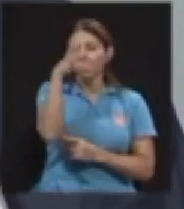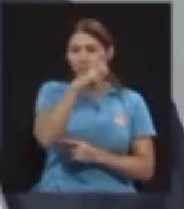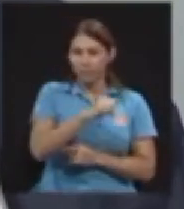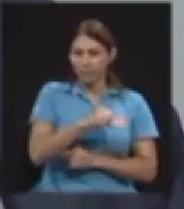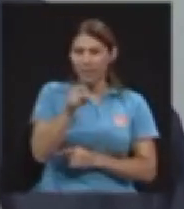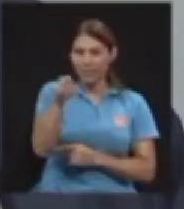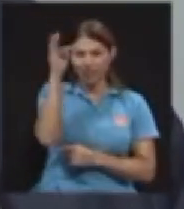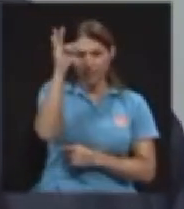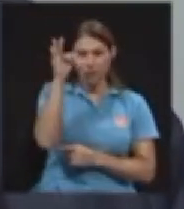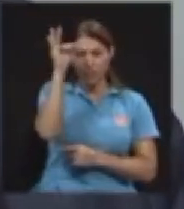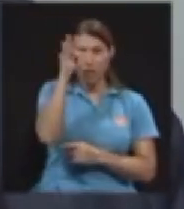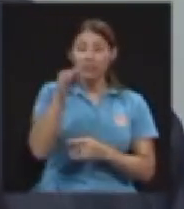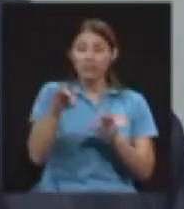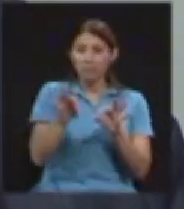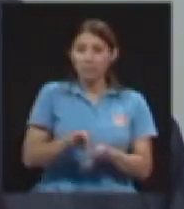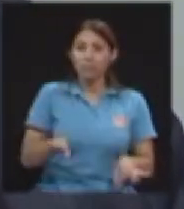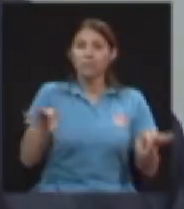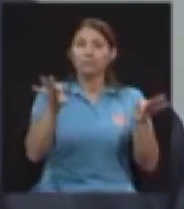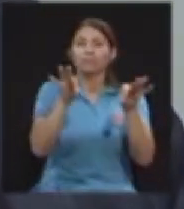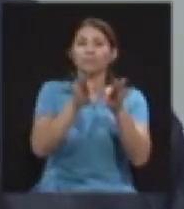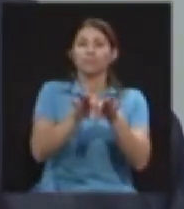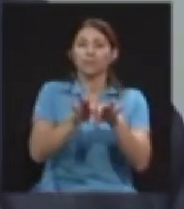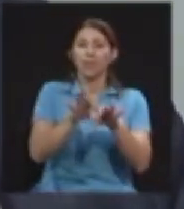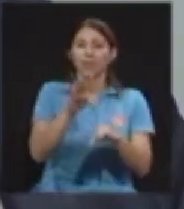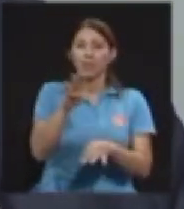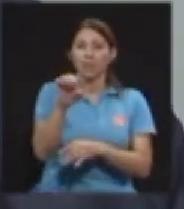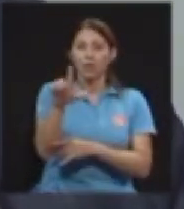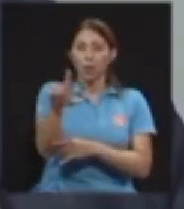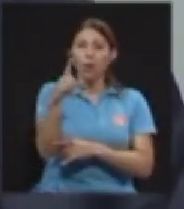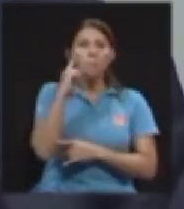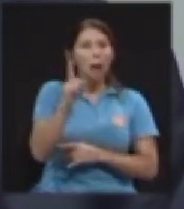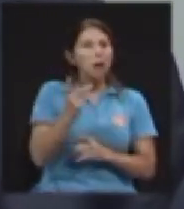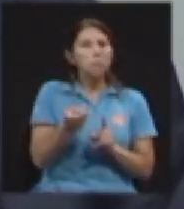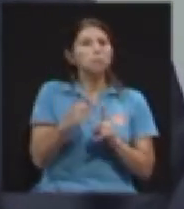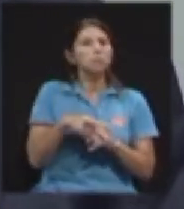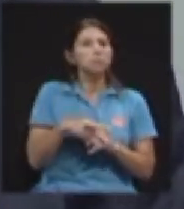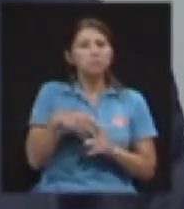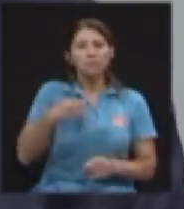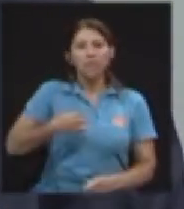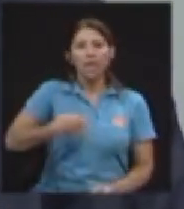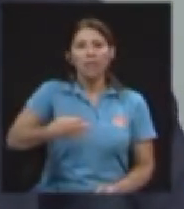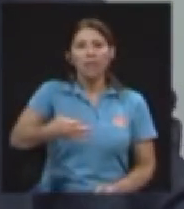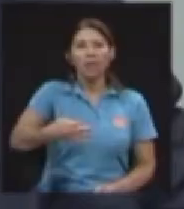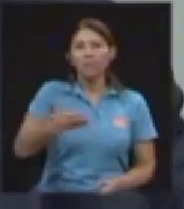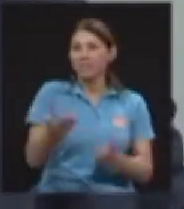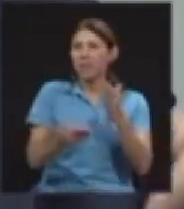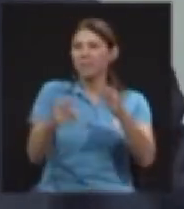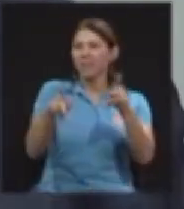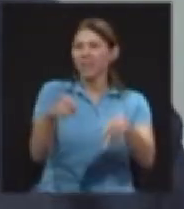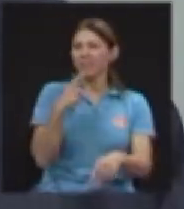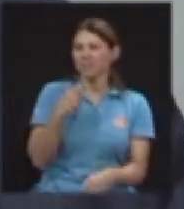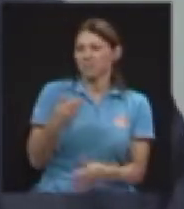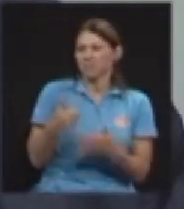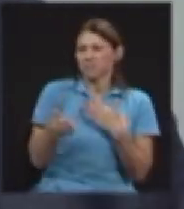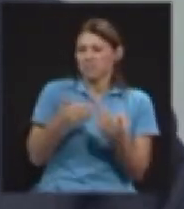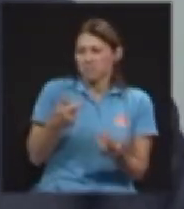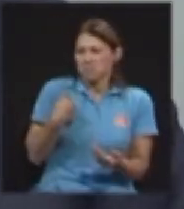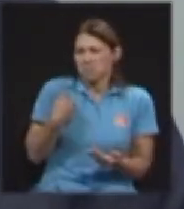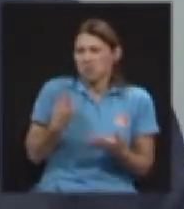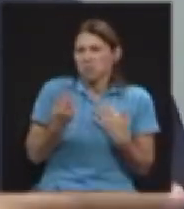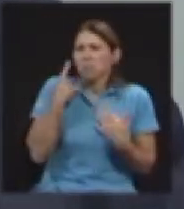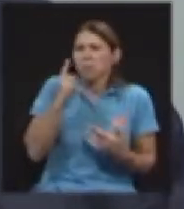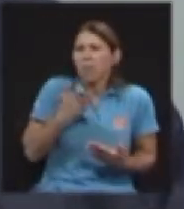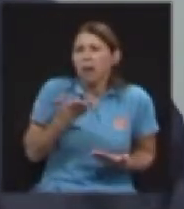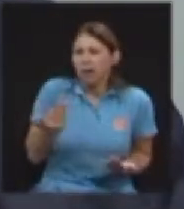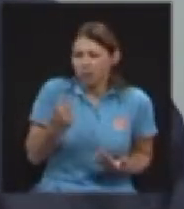es esas teorías de Tirol para la aplicación del día a día, y la gente puede decir, ¿en qué me afecta a mí que Tirol haya desarrollado regulación